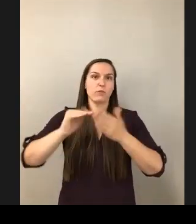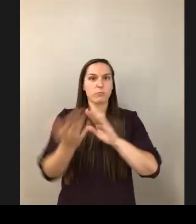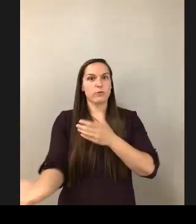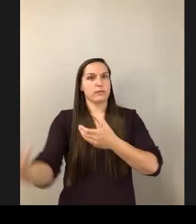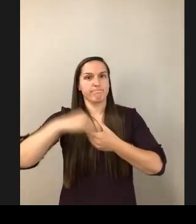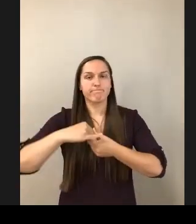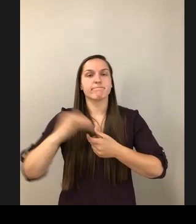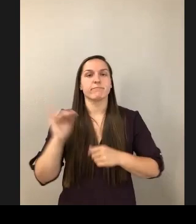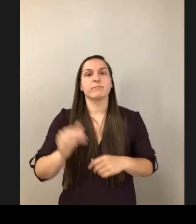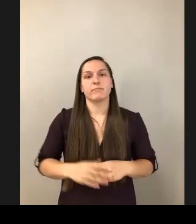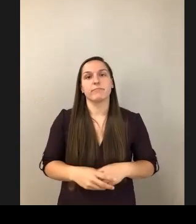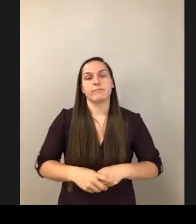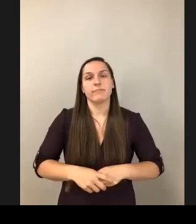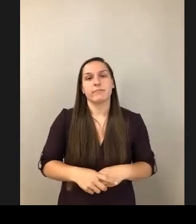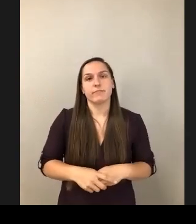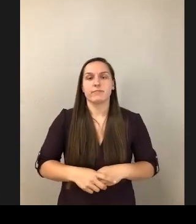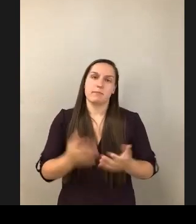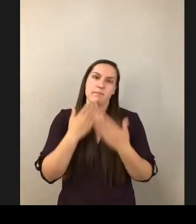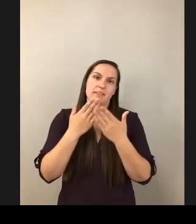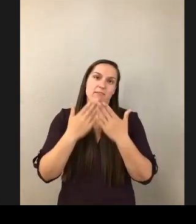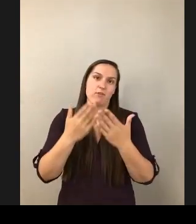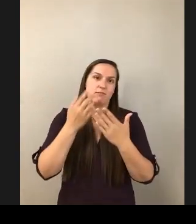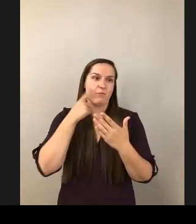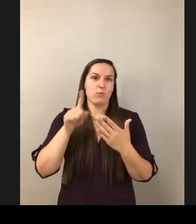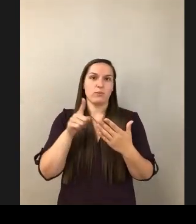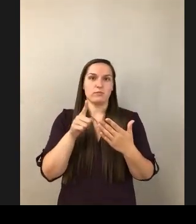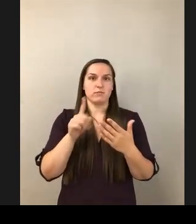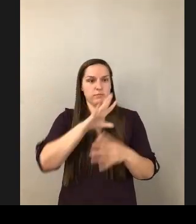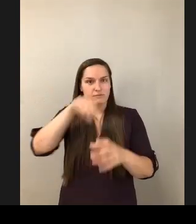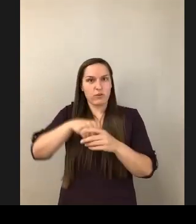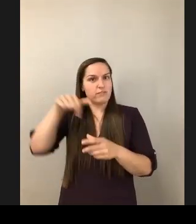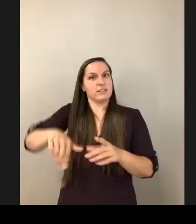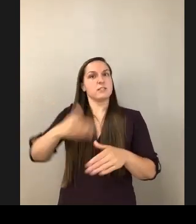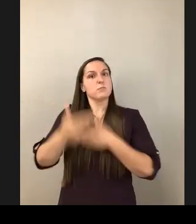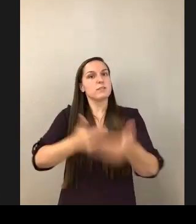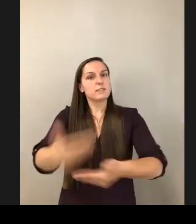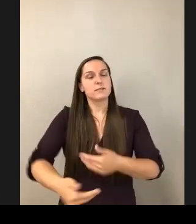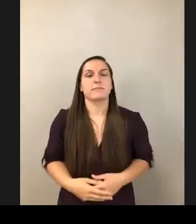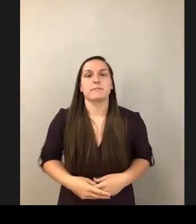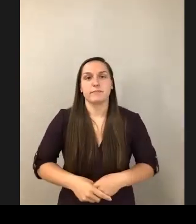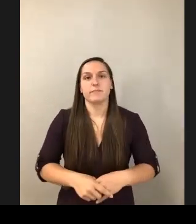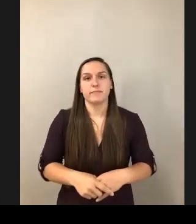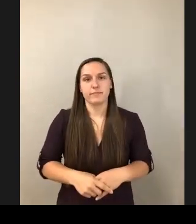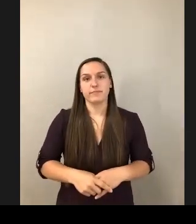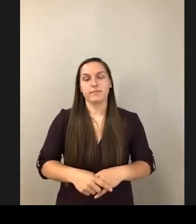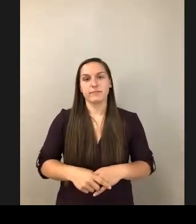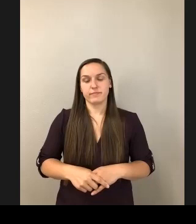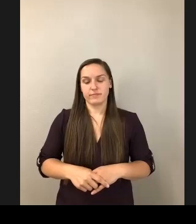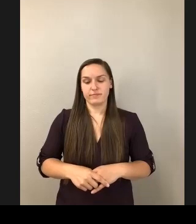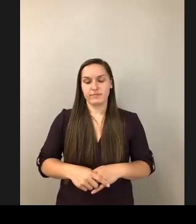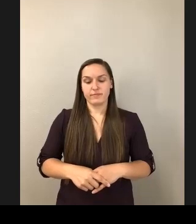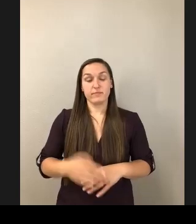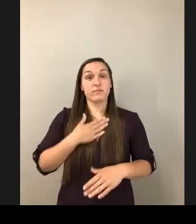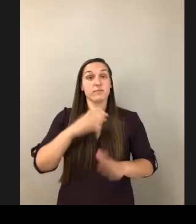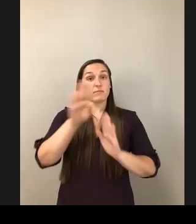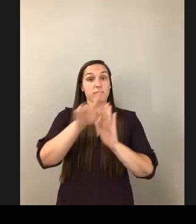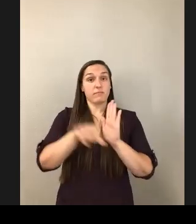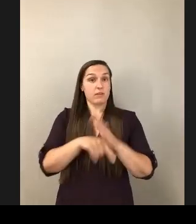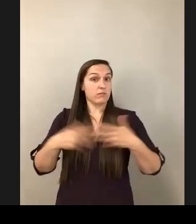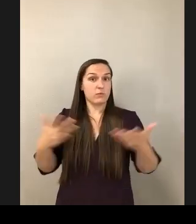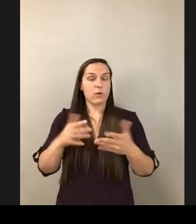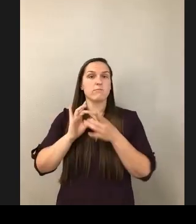muy importante tener esa participación comunitaria para formarse parte del